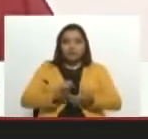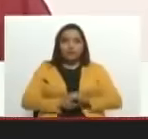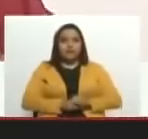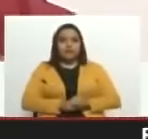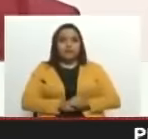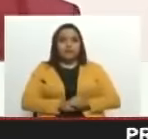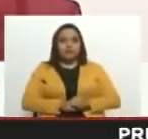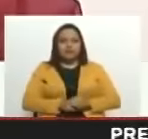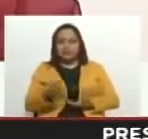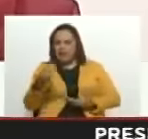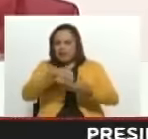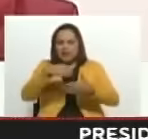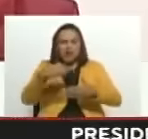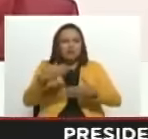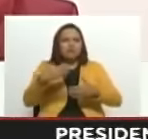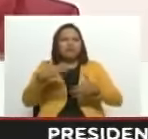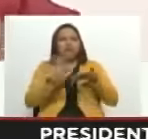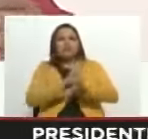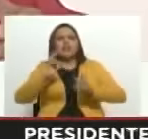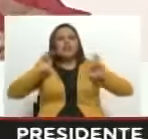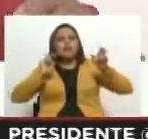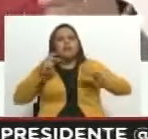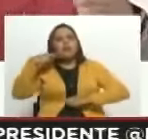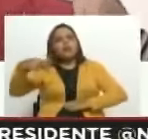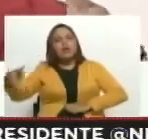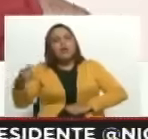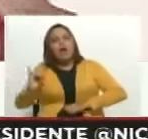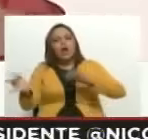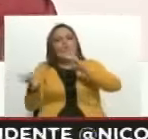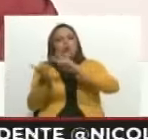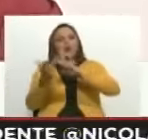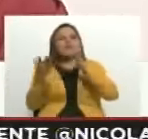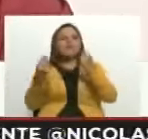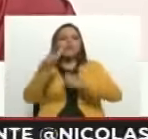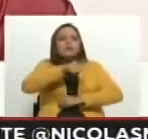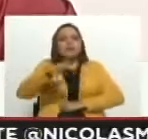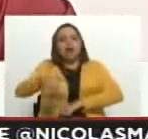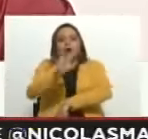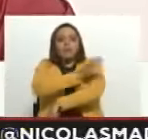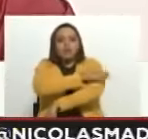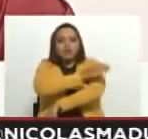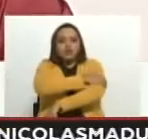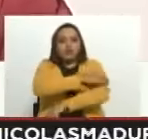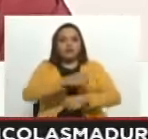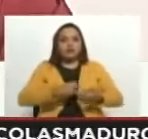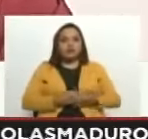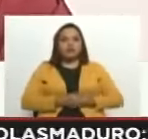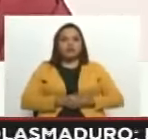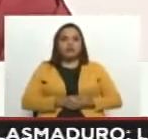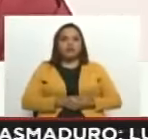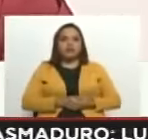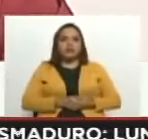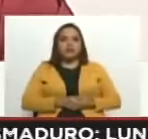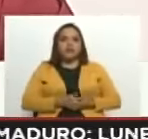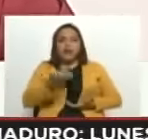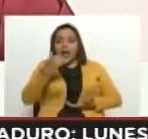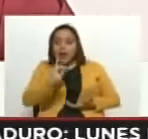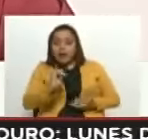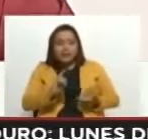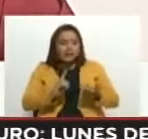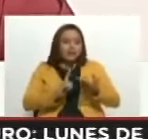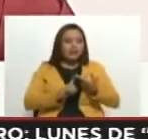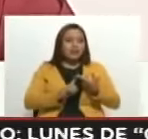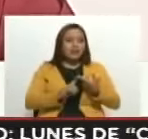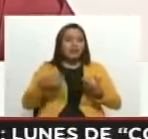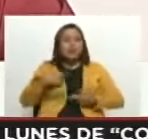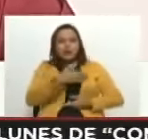de la política y de alguna manera tiene contacto con mucha gente de la oposición. A mí me ha llegado un que